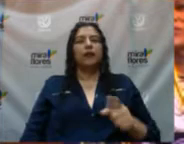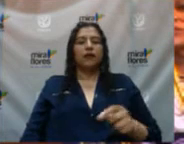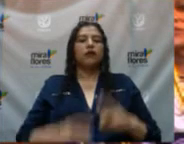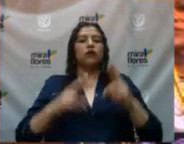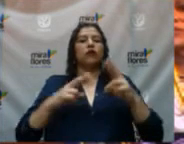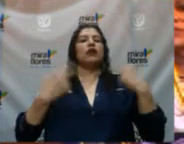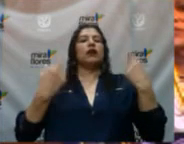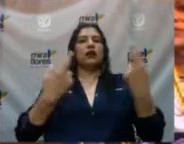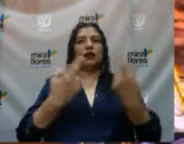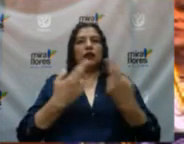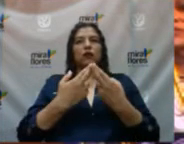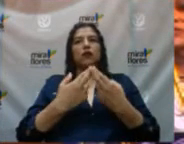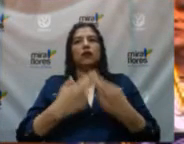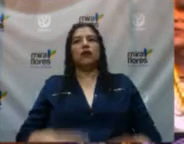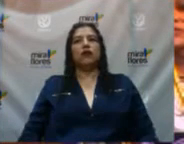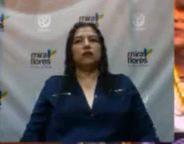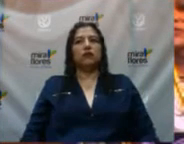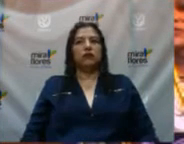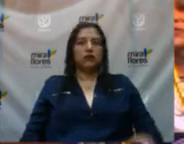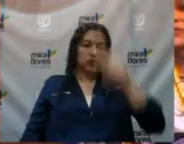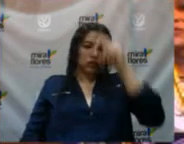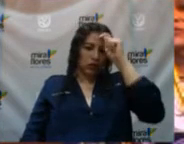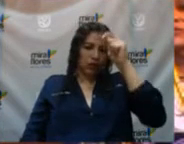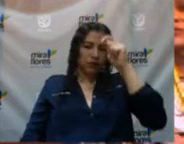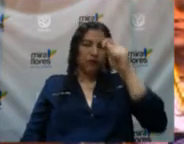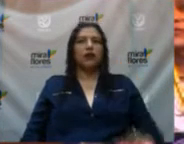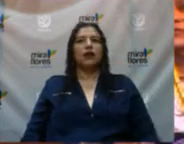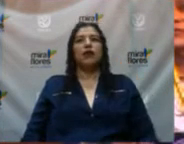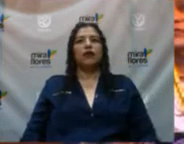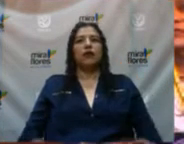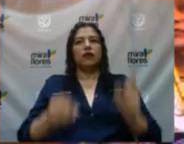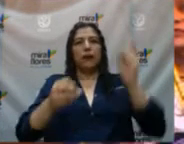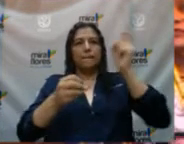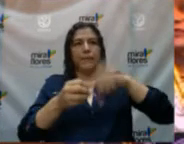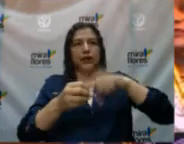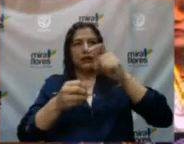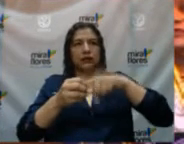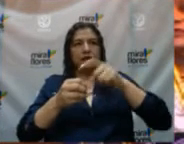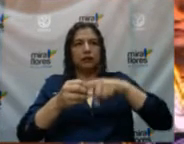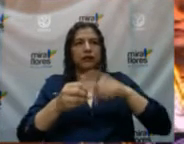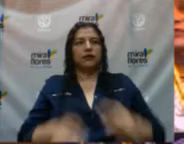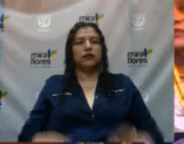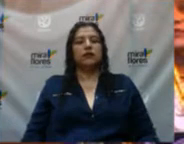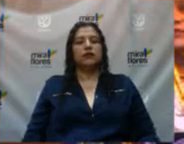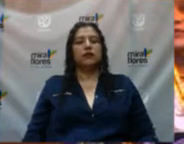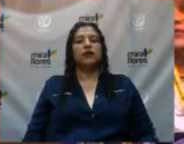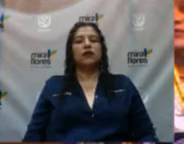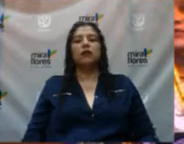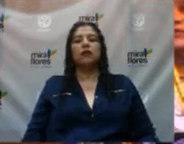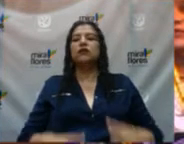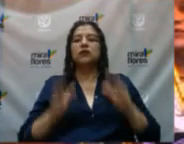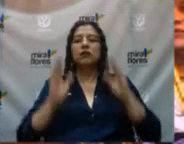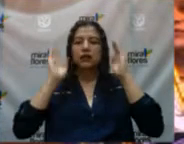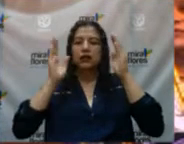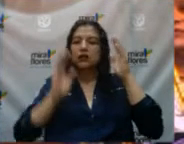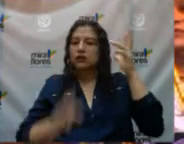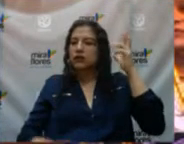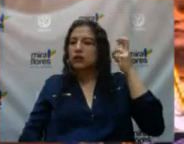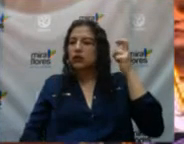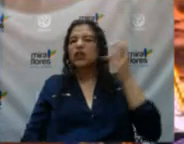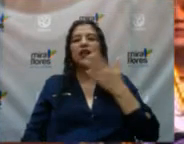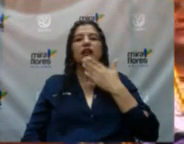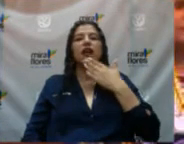sesión solemne donde hay un acento participativo, donde hemos escuchado desde los